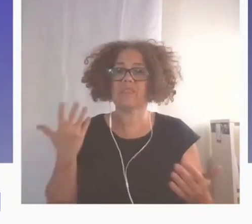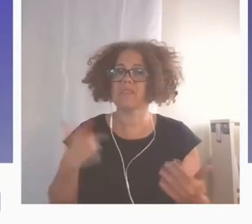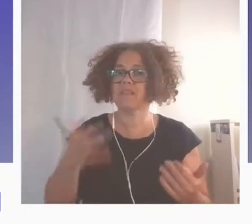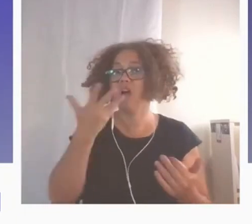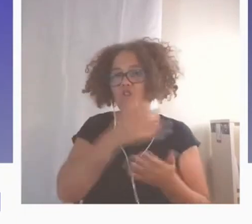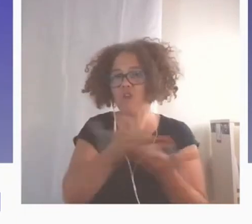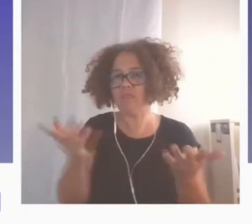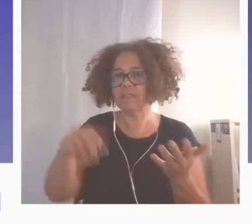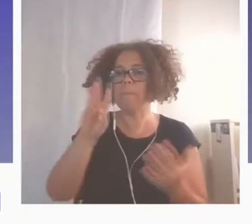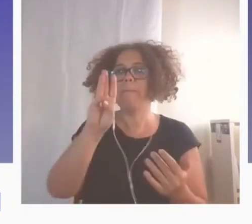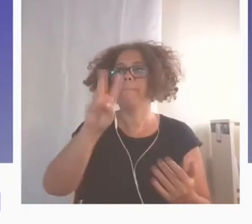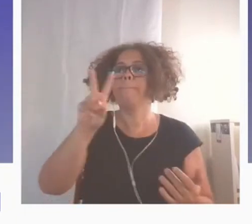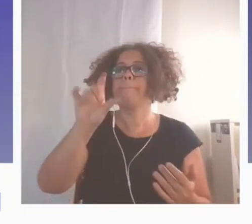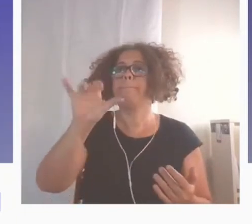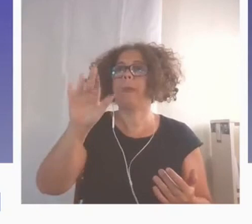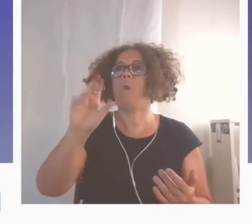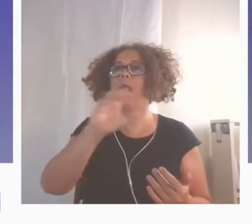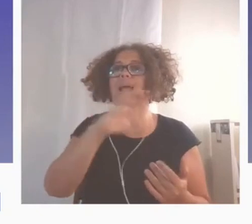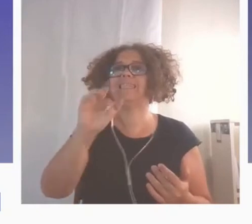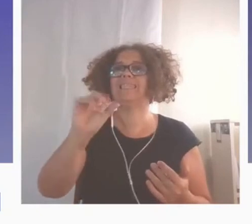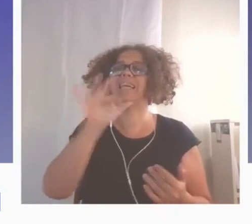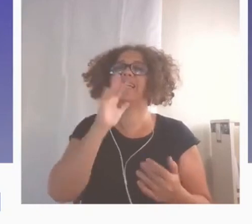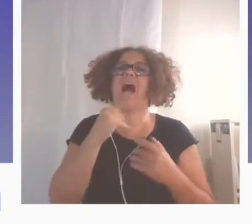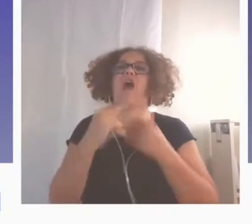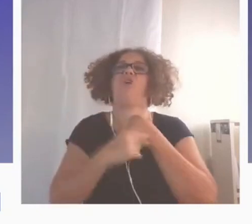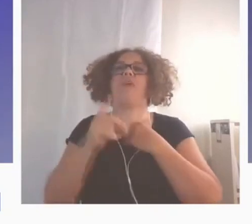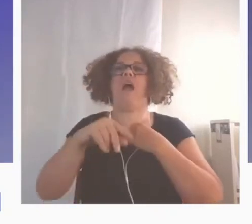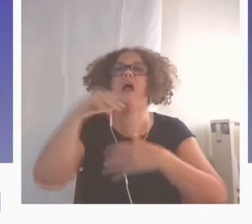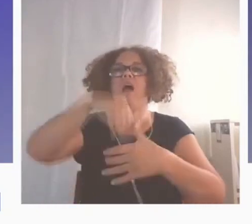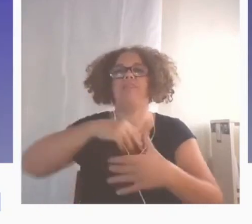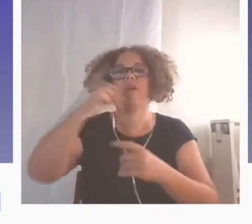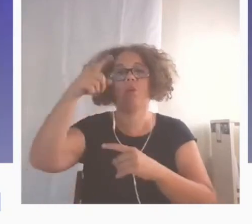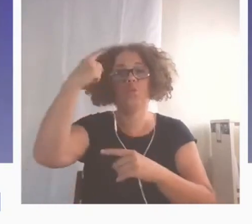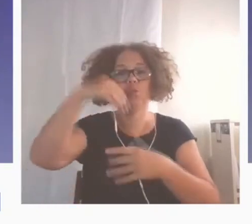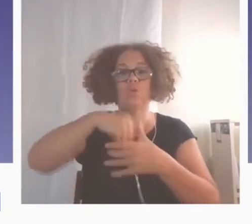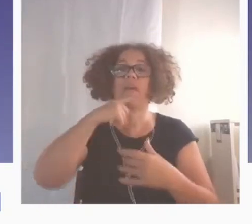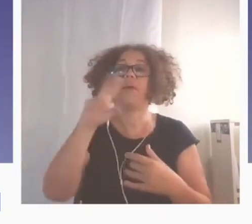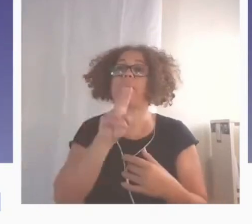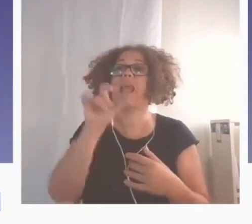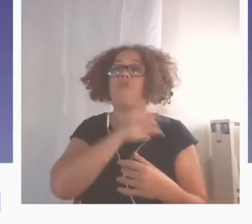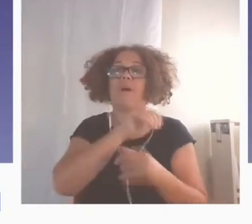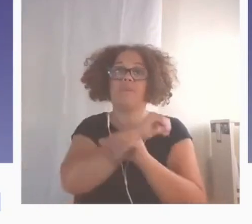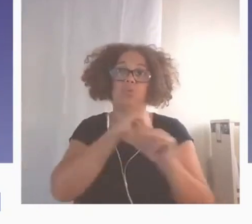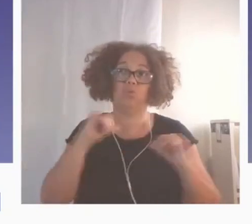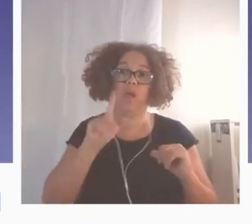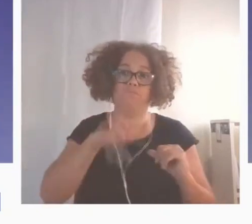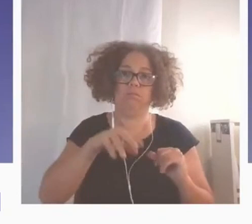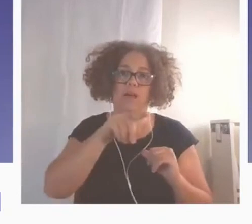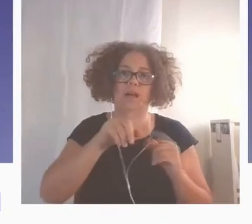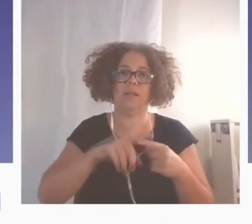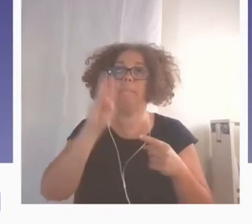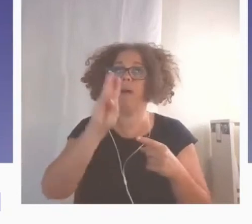escuchado, Paula Cristina Martina Carvajal, concejala de Cultura del Ayuntamiento de Vilanova de Gaia, en Portugal. Paula